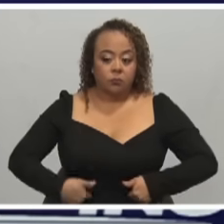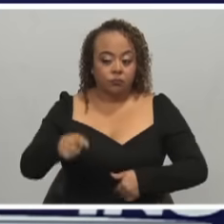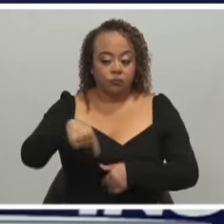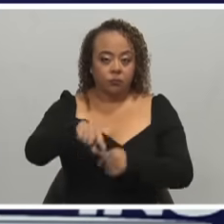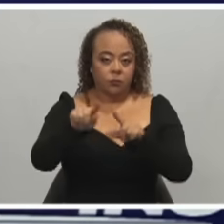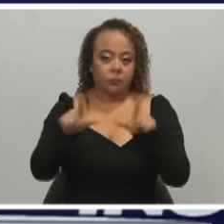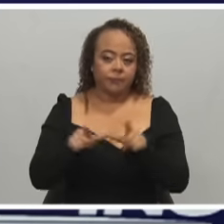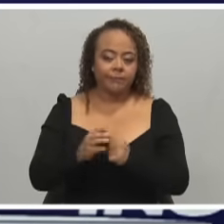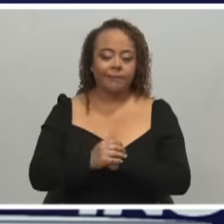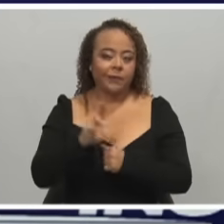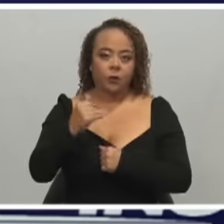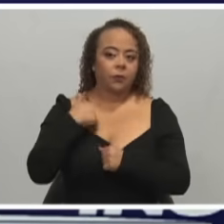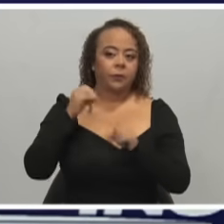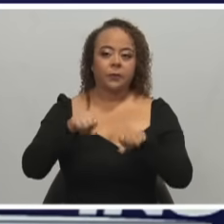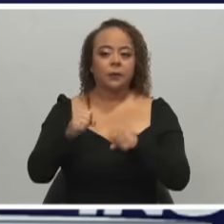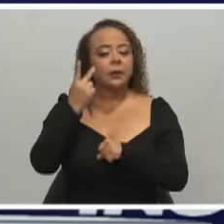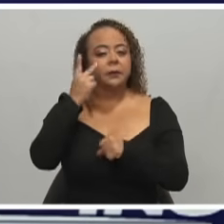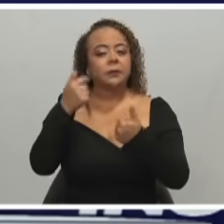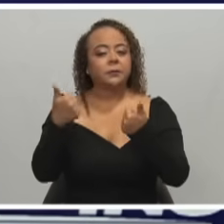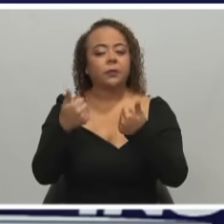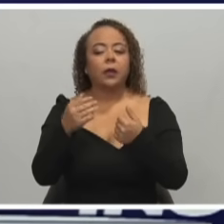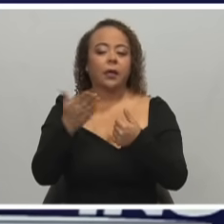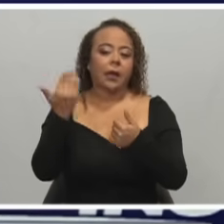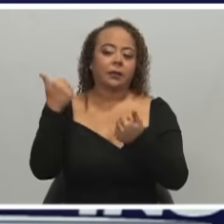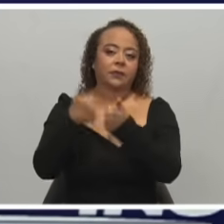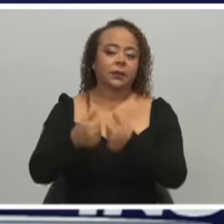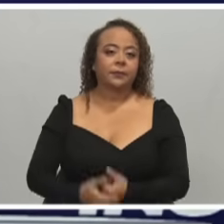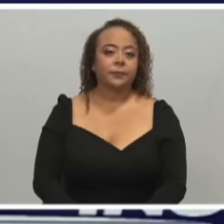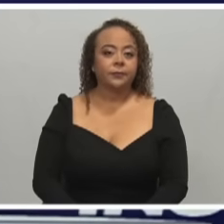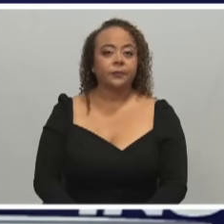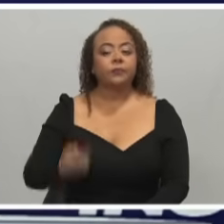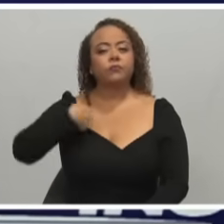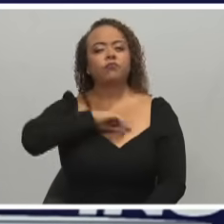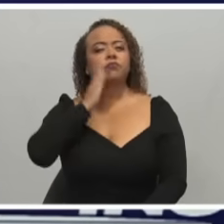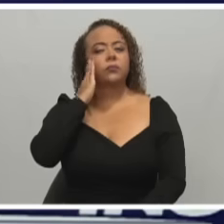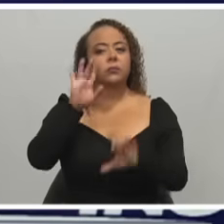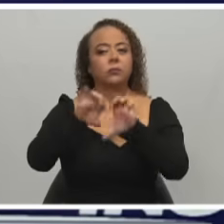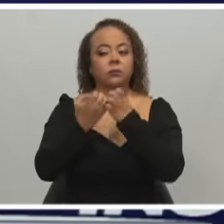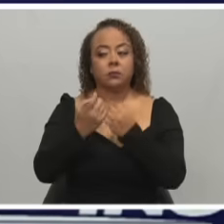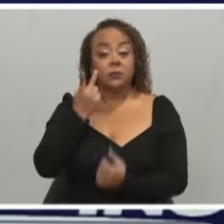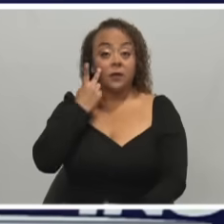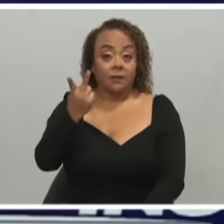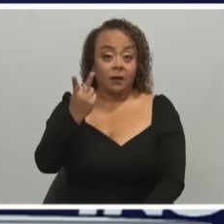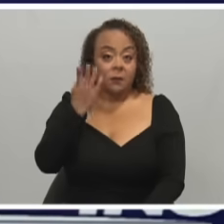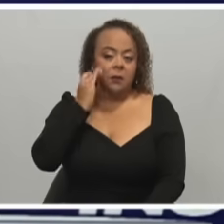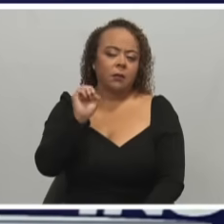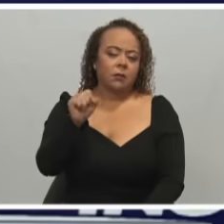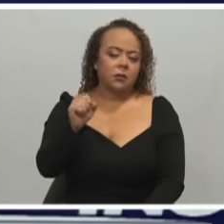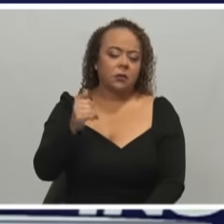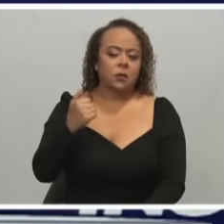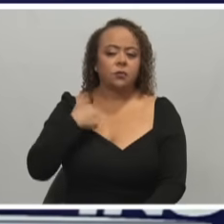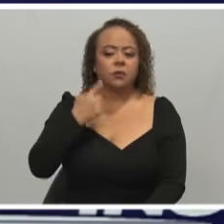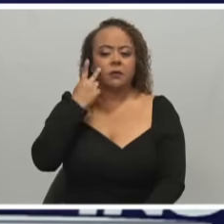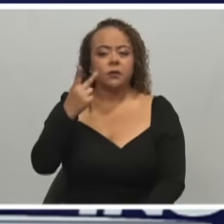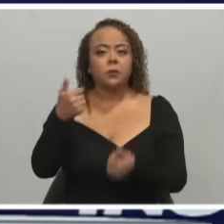lugares y no no tuve la posibilidad de haberlo enfrentado sa sabemos que es un equipo que se ve porque de pronto si había visto